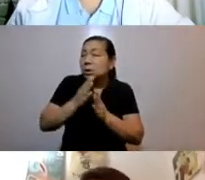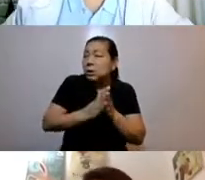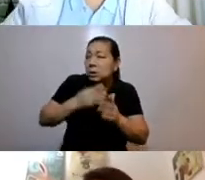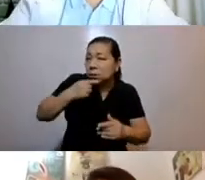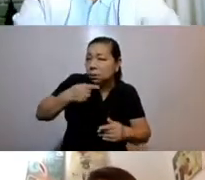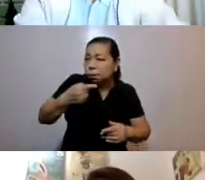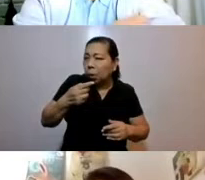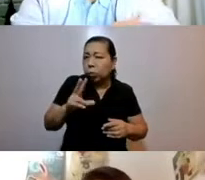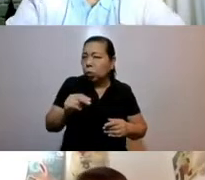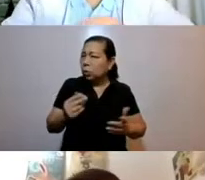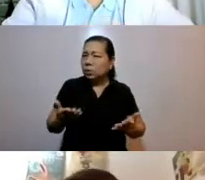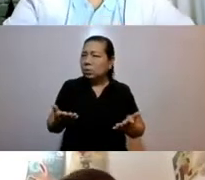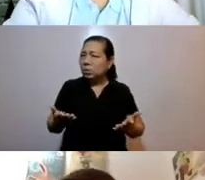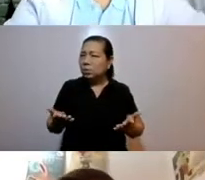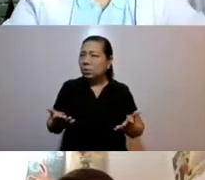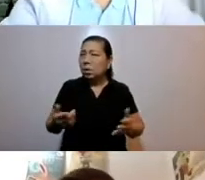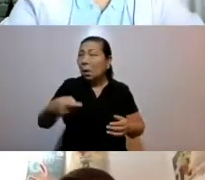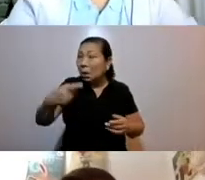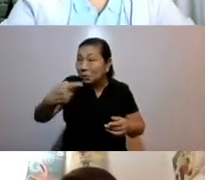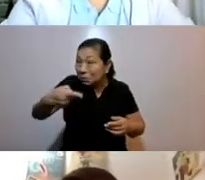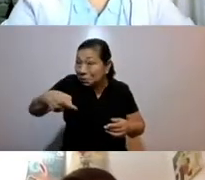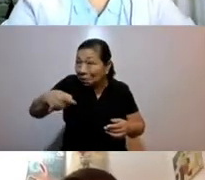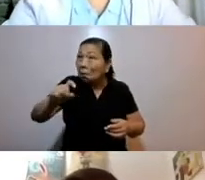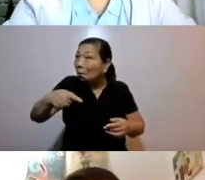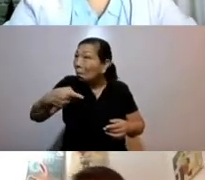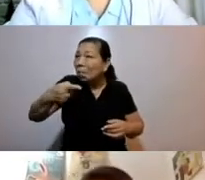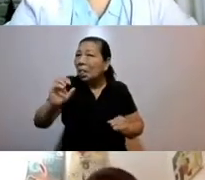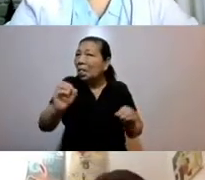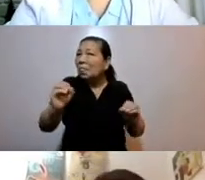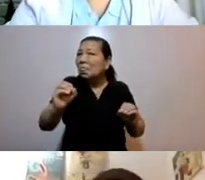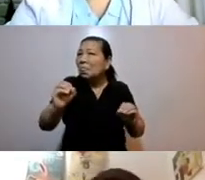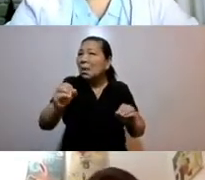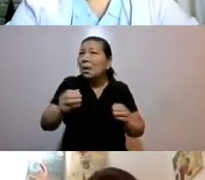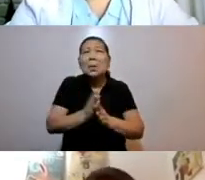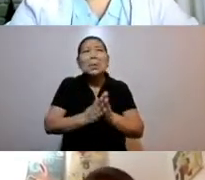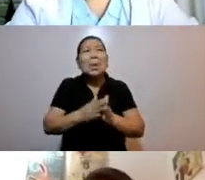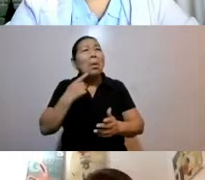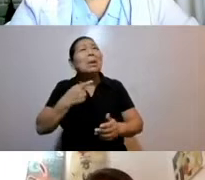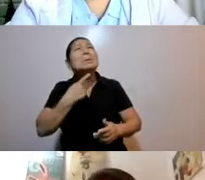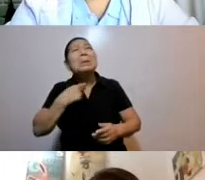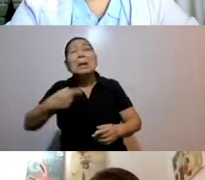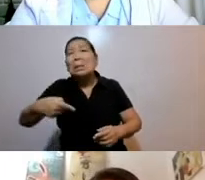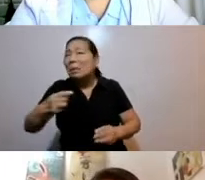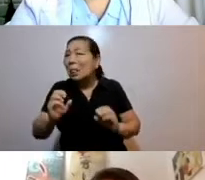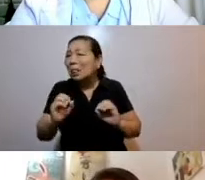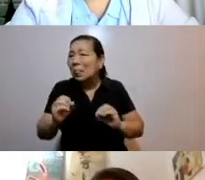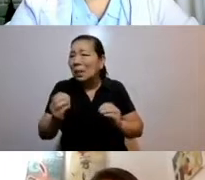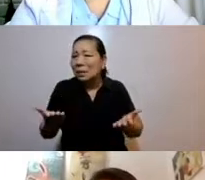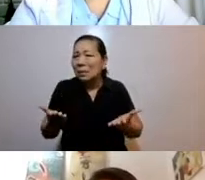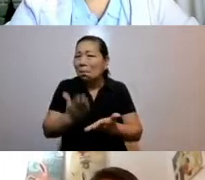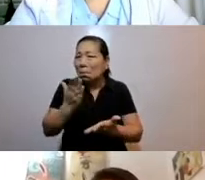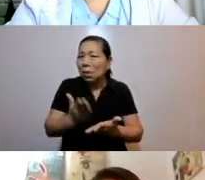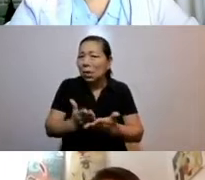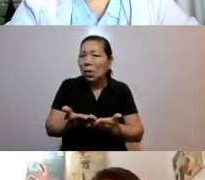decir, no suelen tener una erección, por ejemplo, adecuada, o no se excitan adecuadamente. Hay gente que tiene problemas